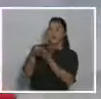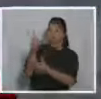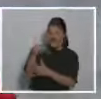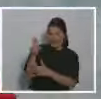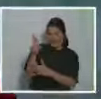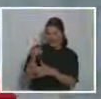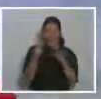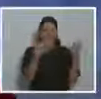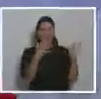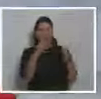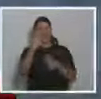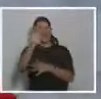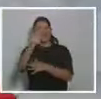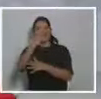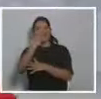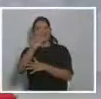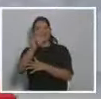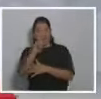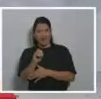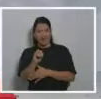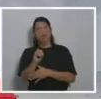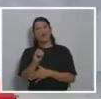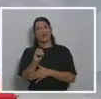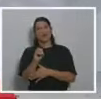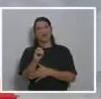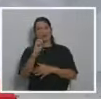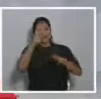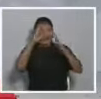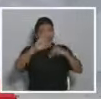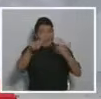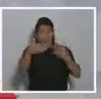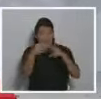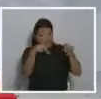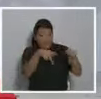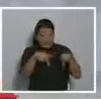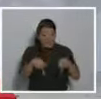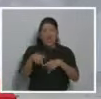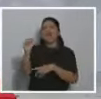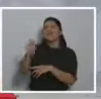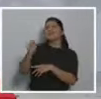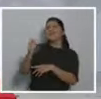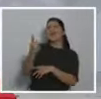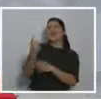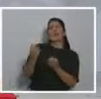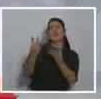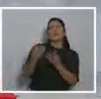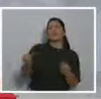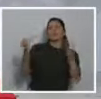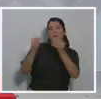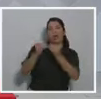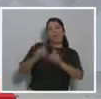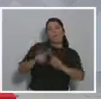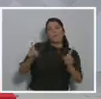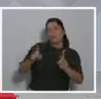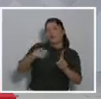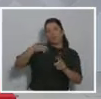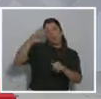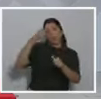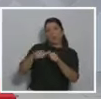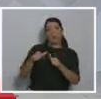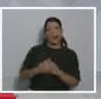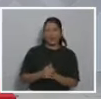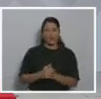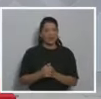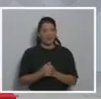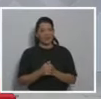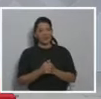400 mil colones. Don Fabio. No se le quedó ningún saludo. Se me quedaron un montón, pero no se acuerda uno. No se